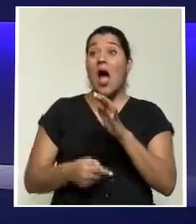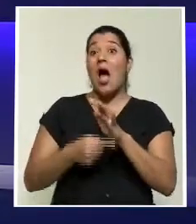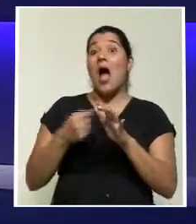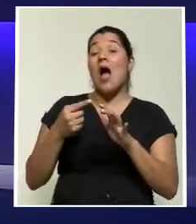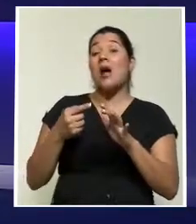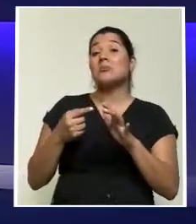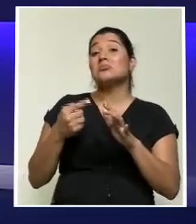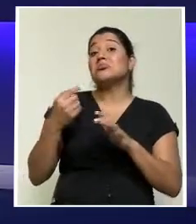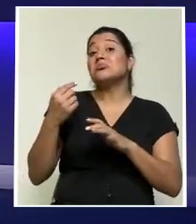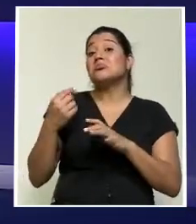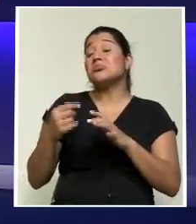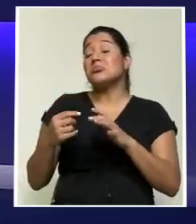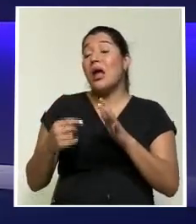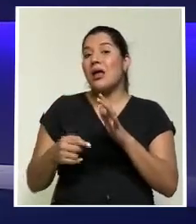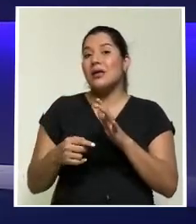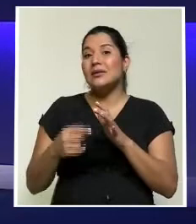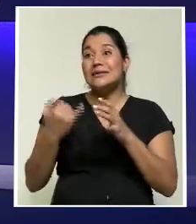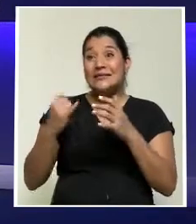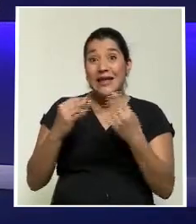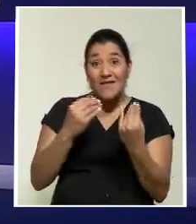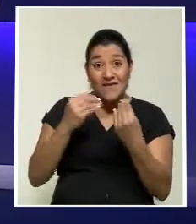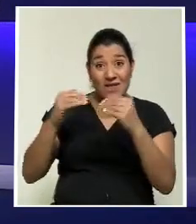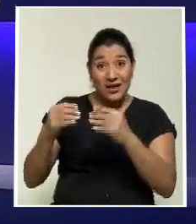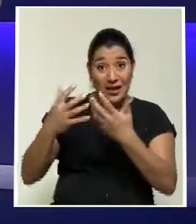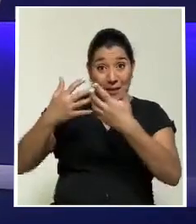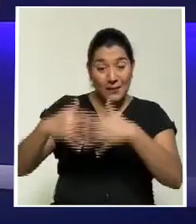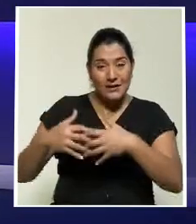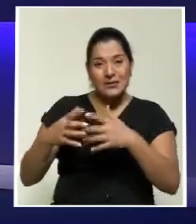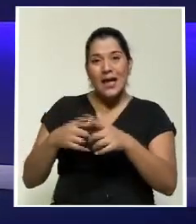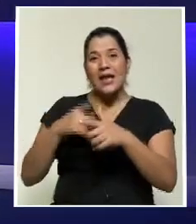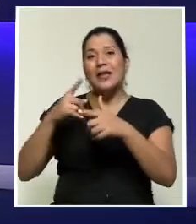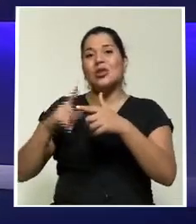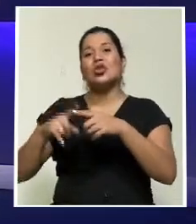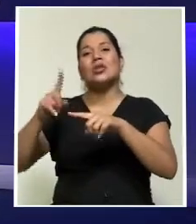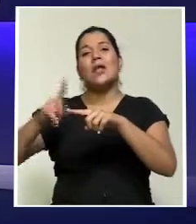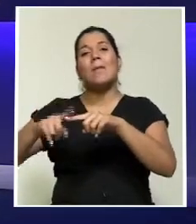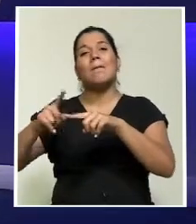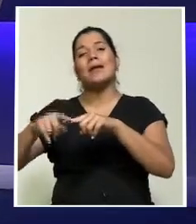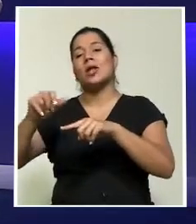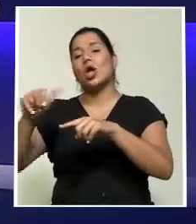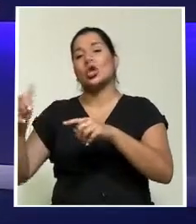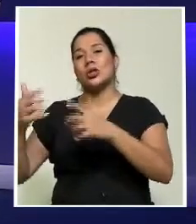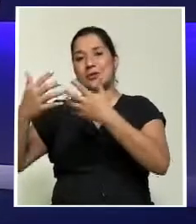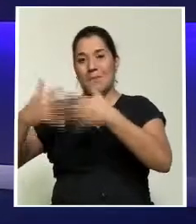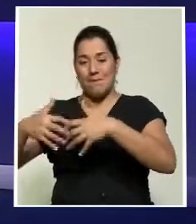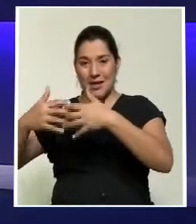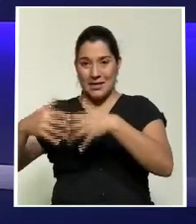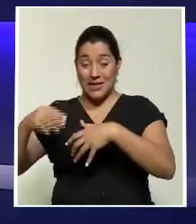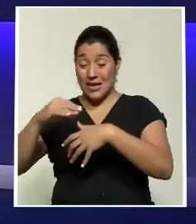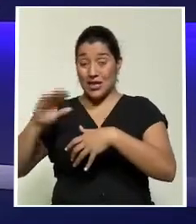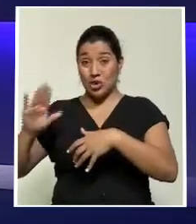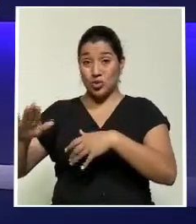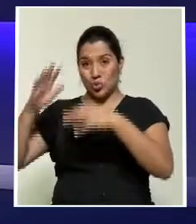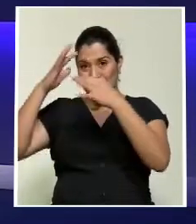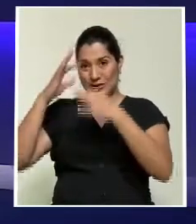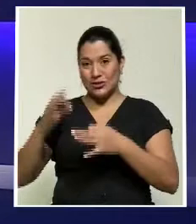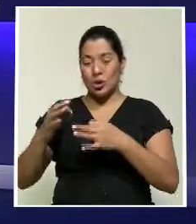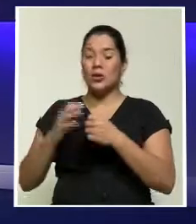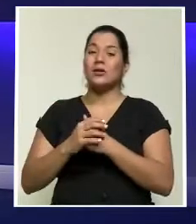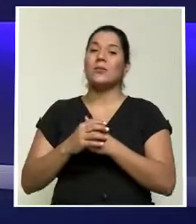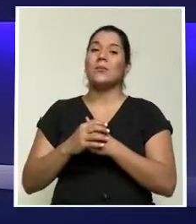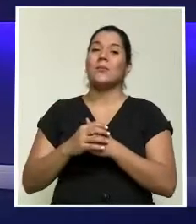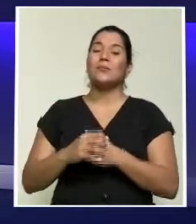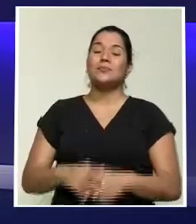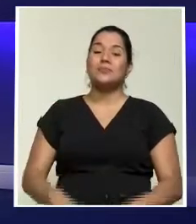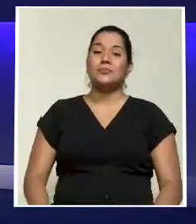convenga a la multinacional, de leche, y posiblemente por los precios externos pues, tendrían que dedicarse